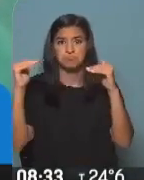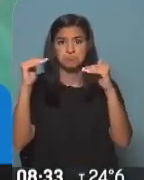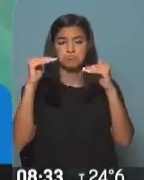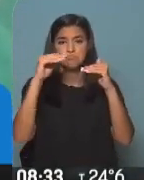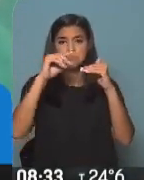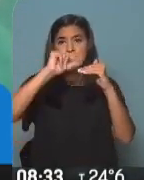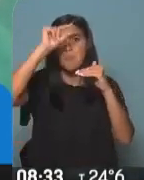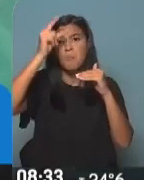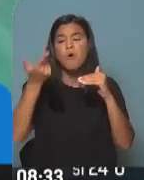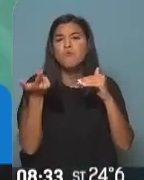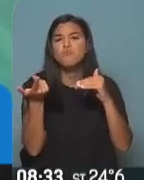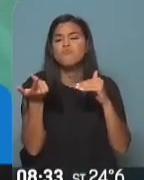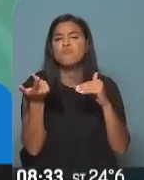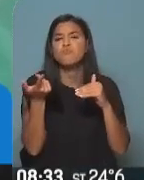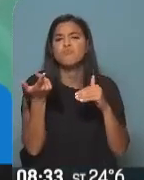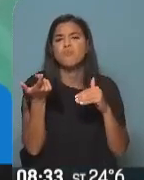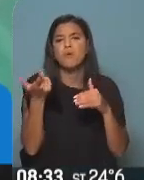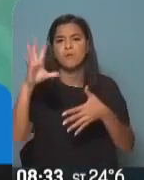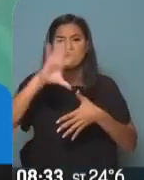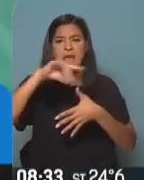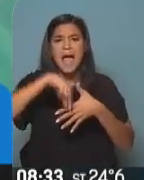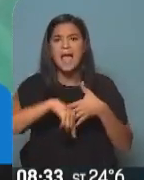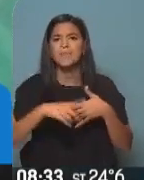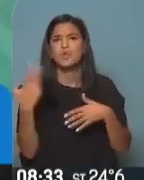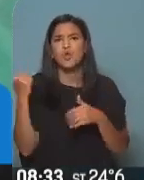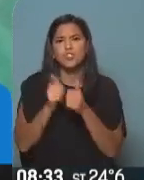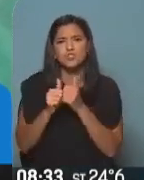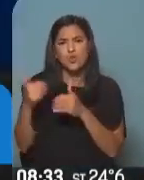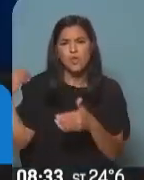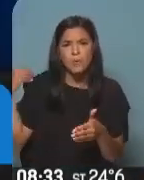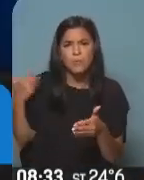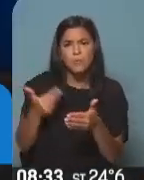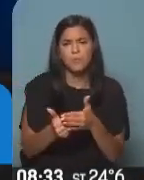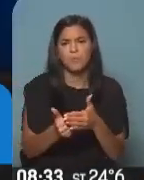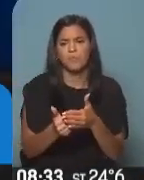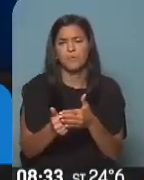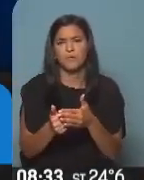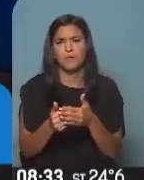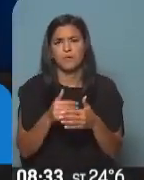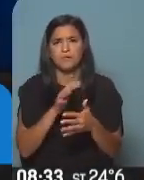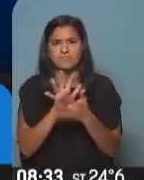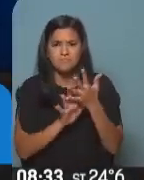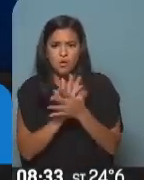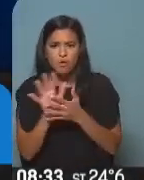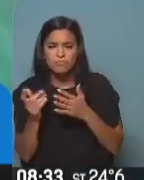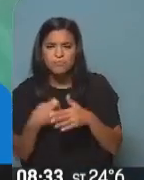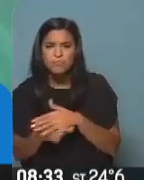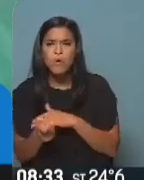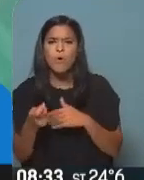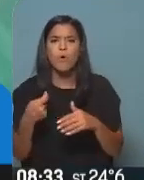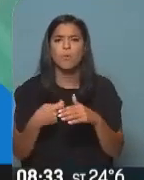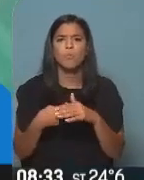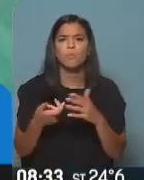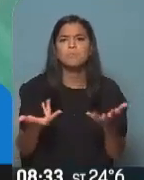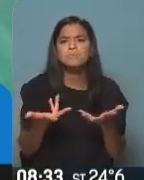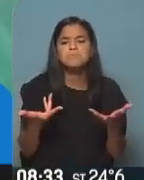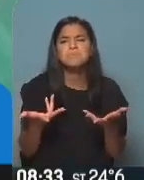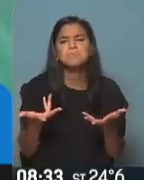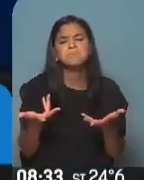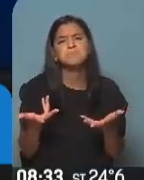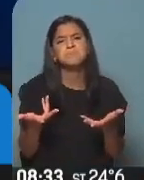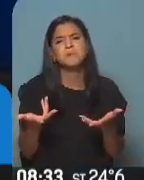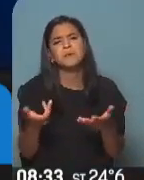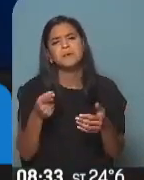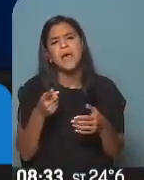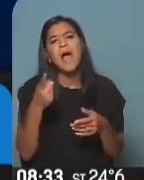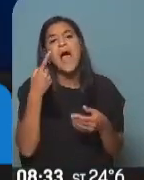de Sudamérica, cuando ha sido históricamente un lugar de offshore y de cuenta fantasma. Sí, hay que ver qué es